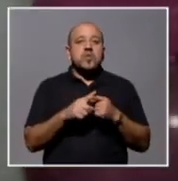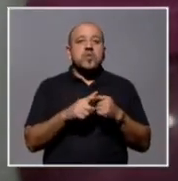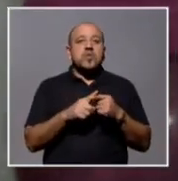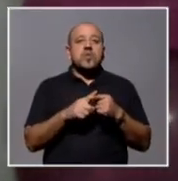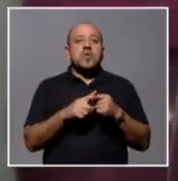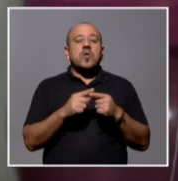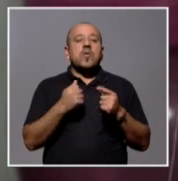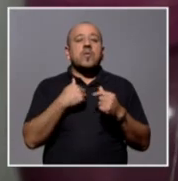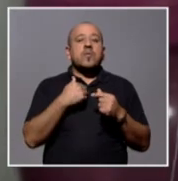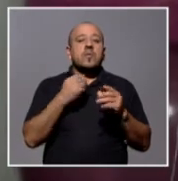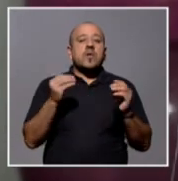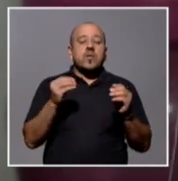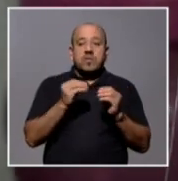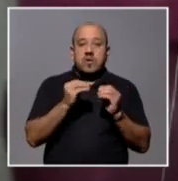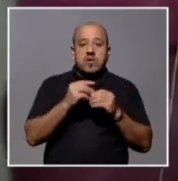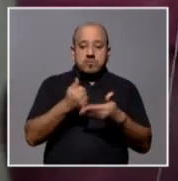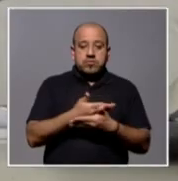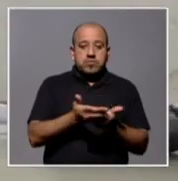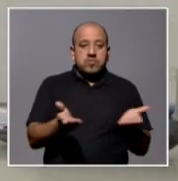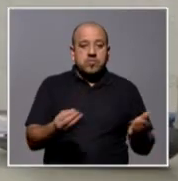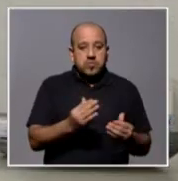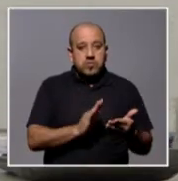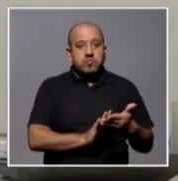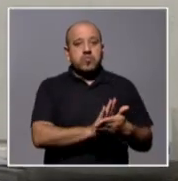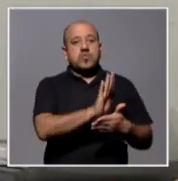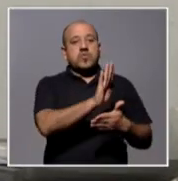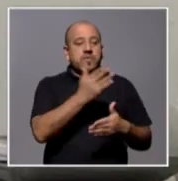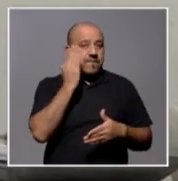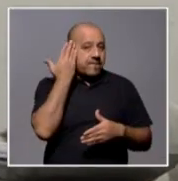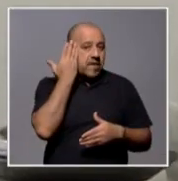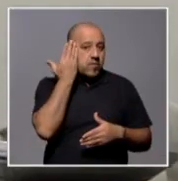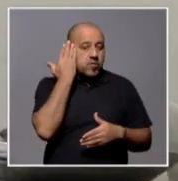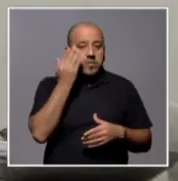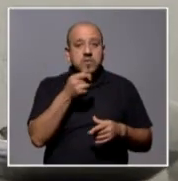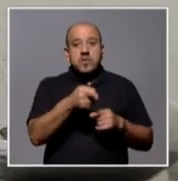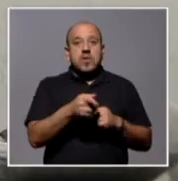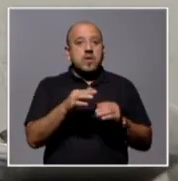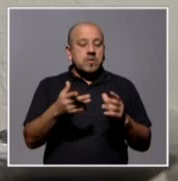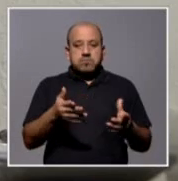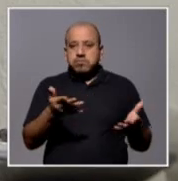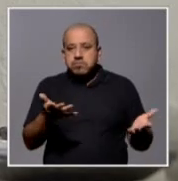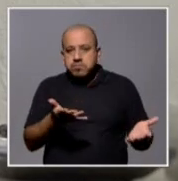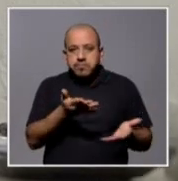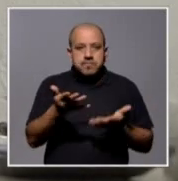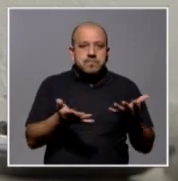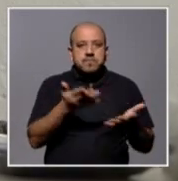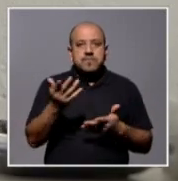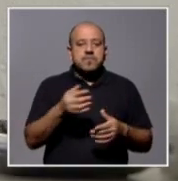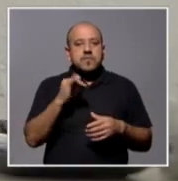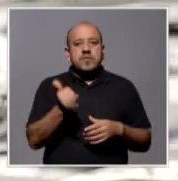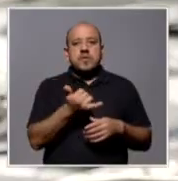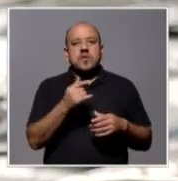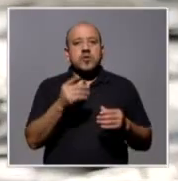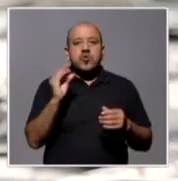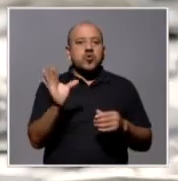compañera los publicó en Facebook y a partir de ahí fue como una revolución porque justo surgió de que